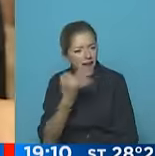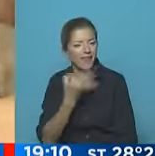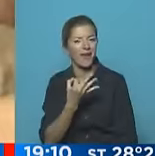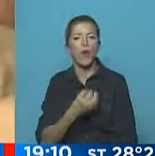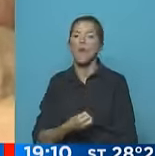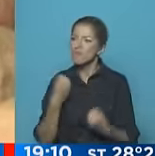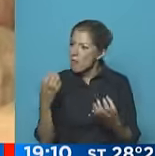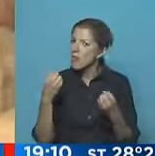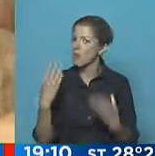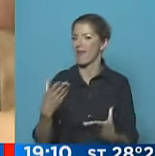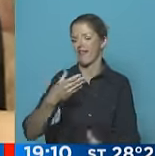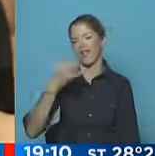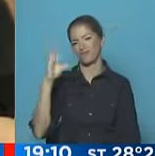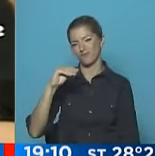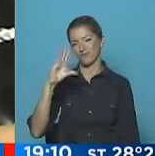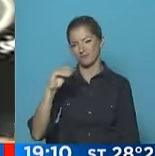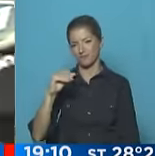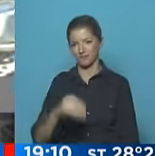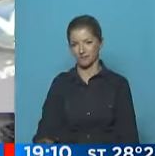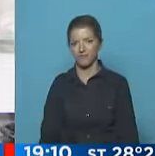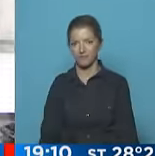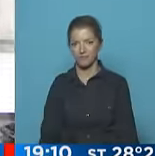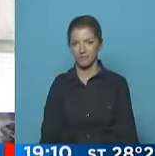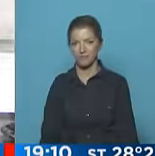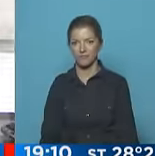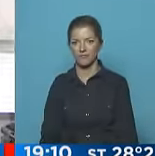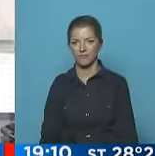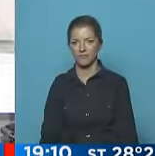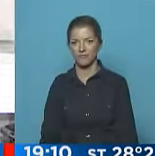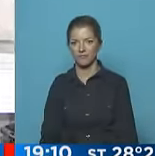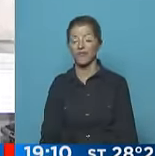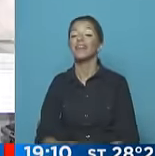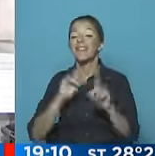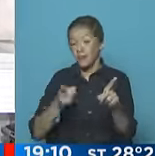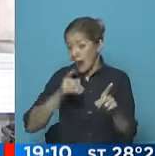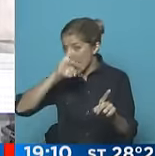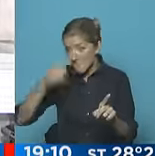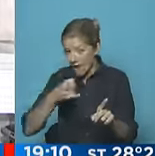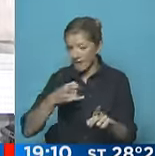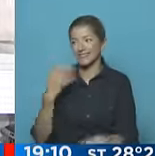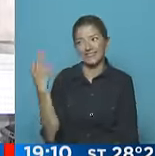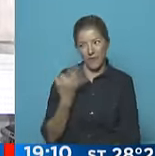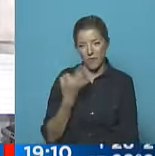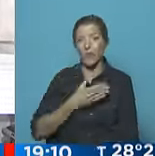Muy buena noche. Tal vez la mejor, ¿no? Sin dudas. Después de 39 años.